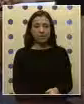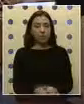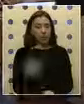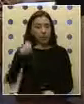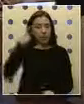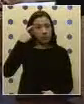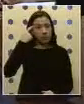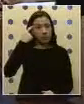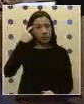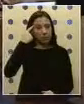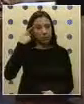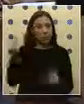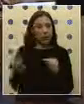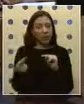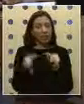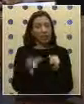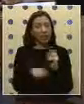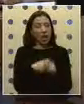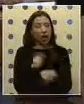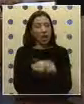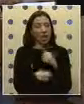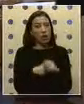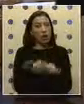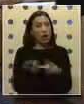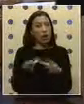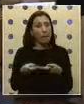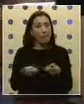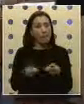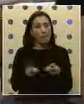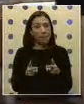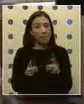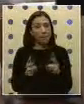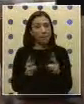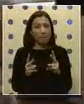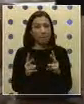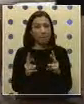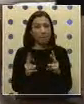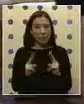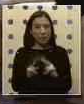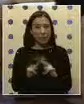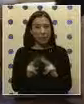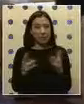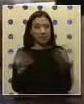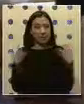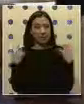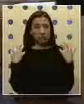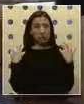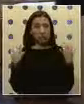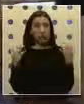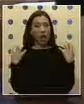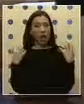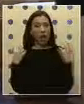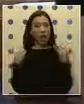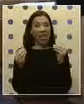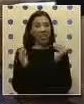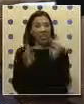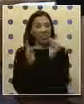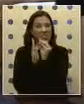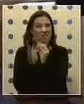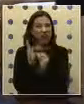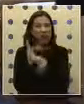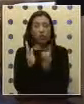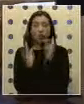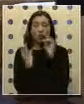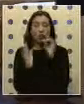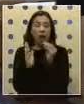Creo que el hecho de que se discuta cada año permite además hacerse cargo de un dato que no está en las